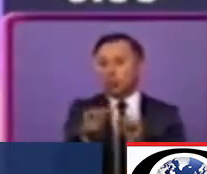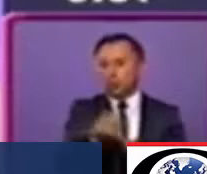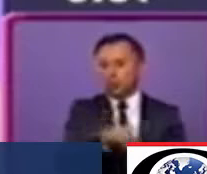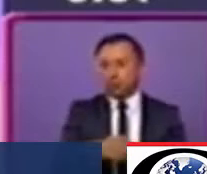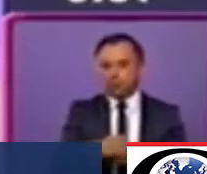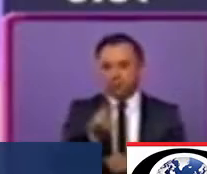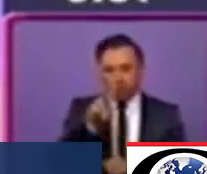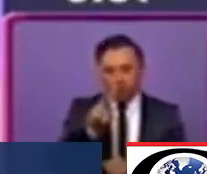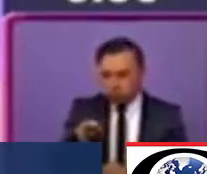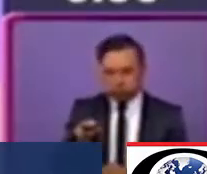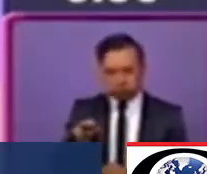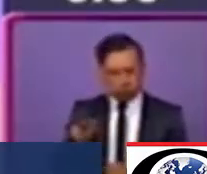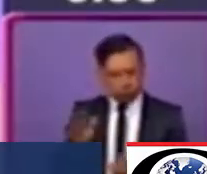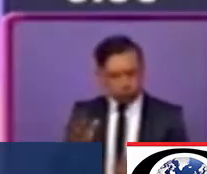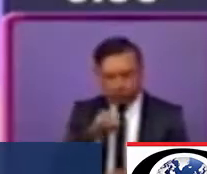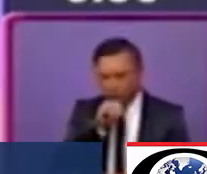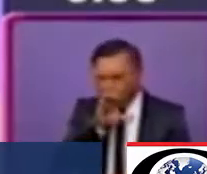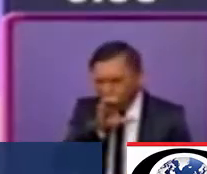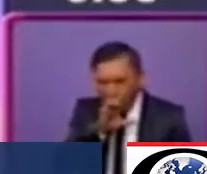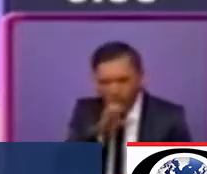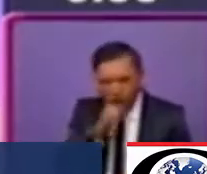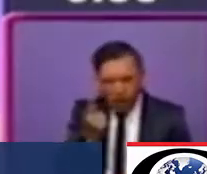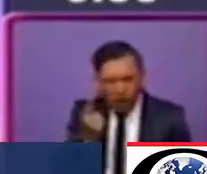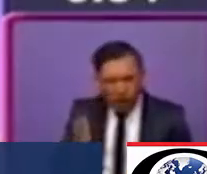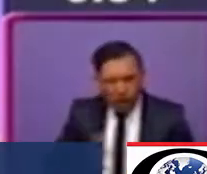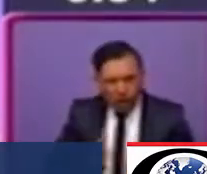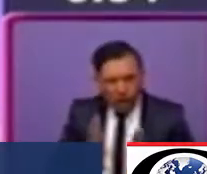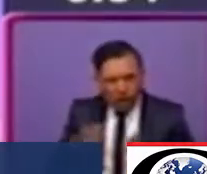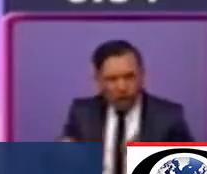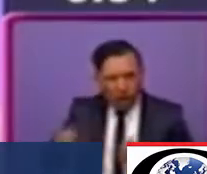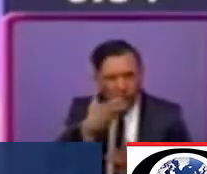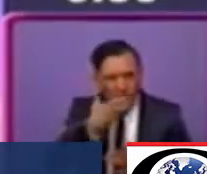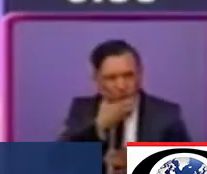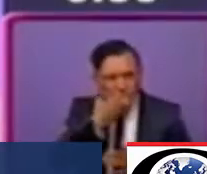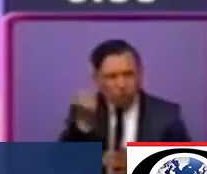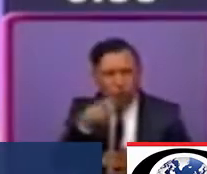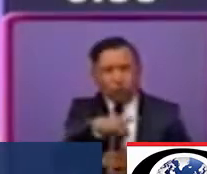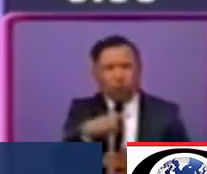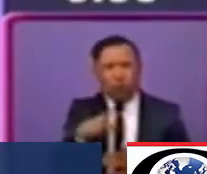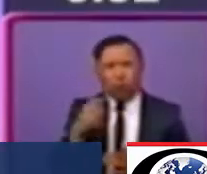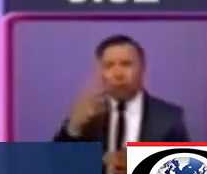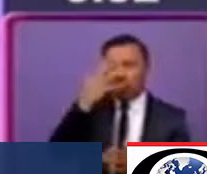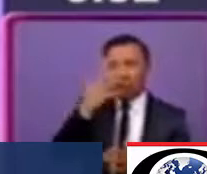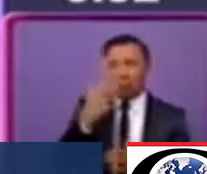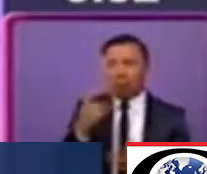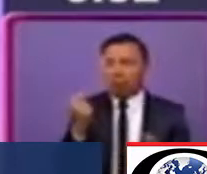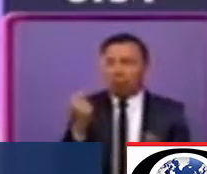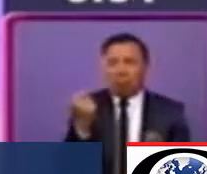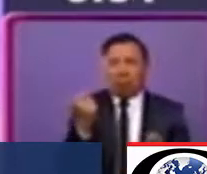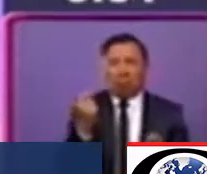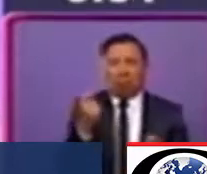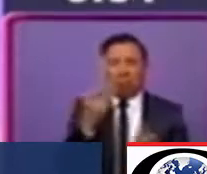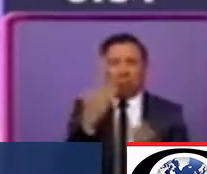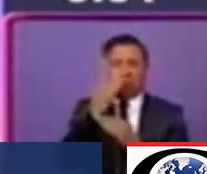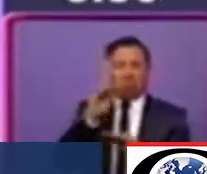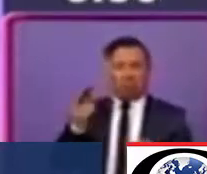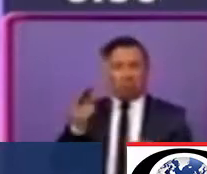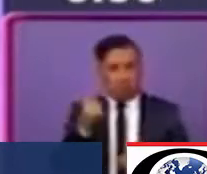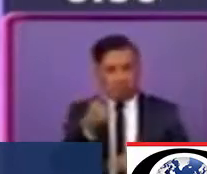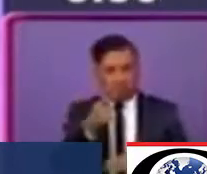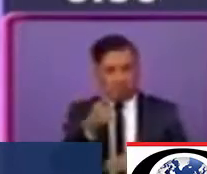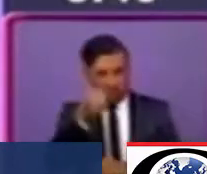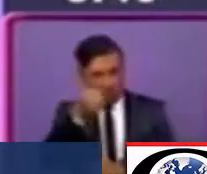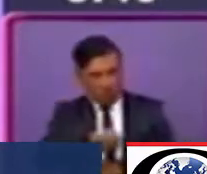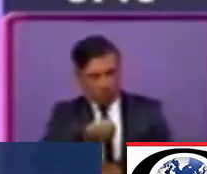ajá, no les ayudó mucho, porque pues ya son bien conocidos, tanto como su imagen y sus mañas y sus trabajos que han